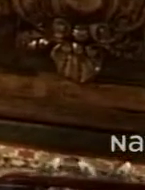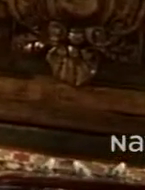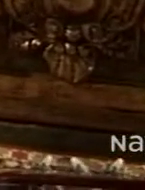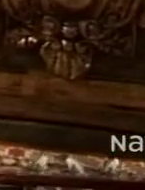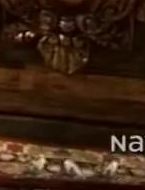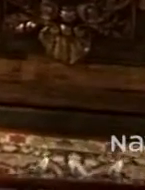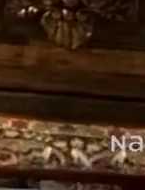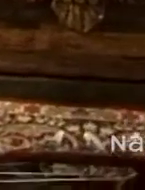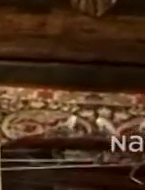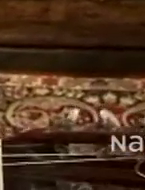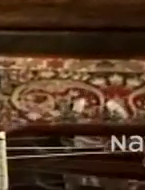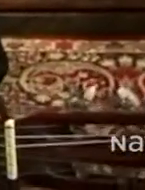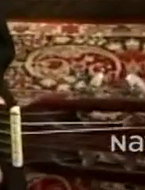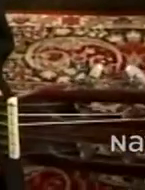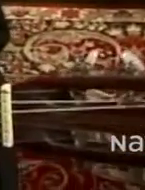rest. Without you,